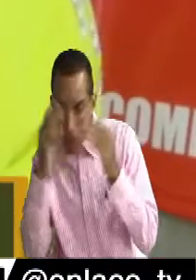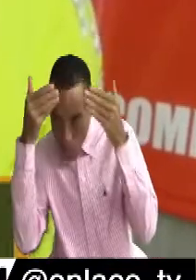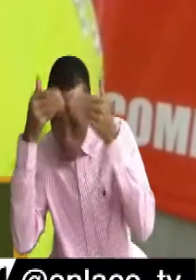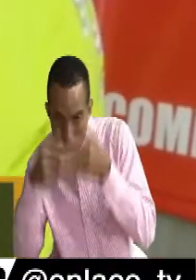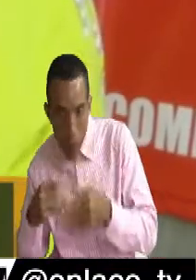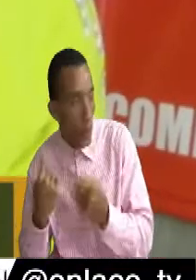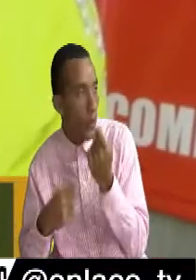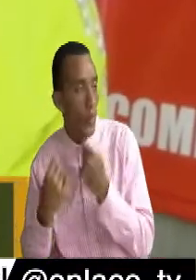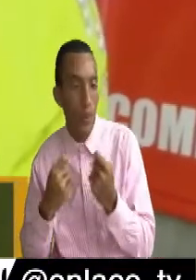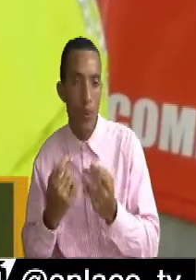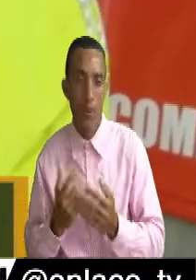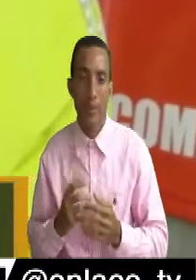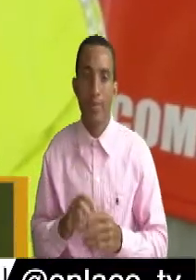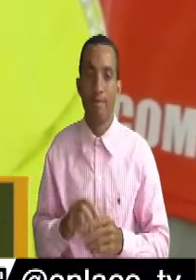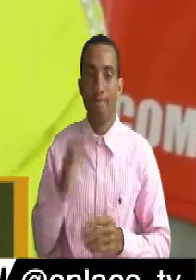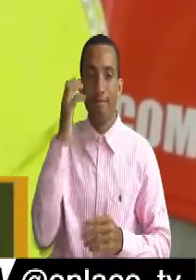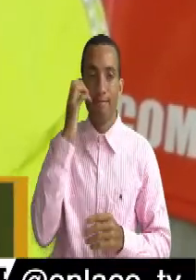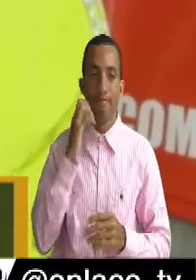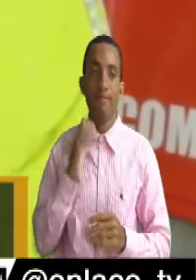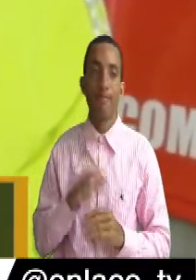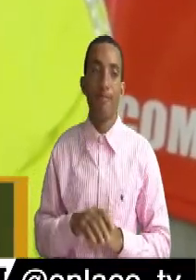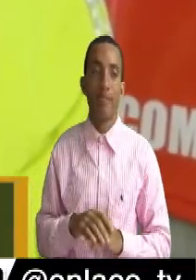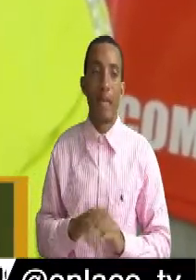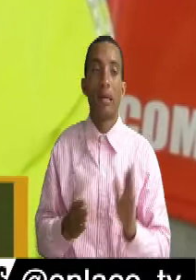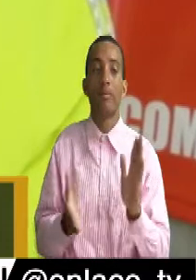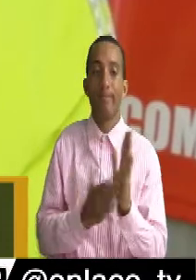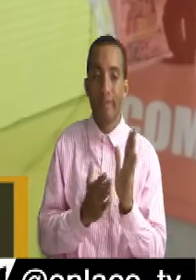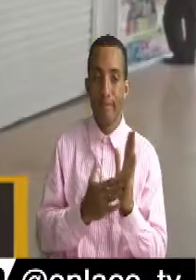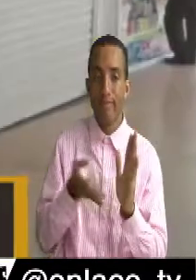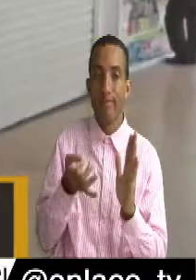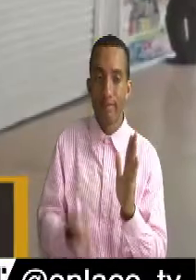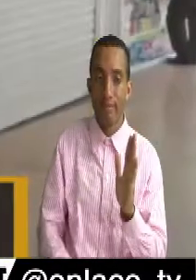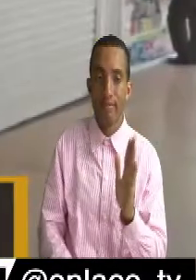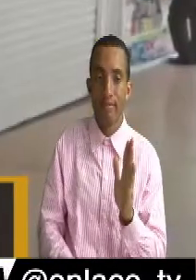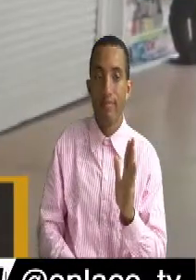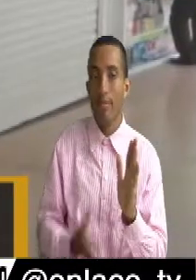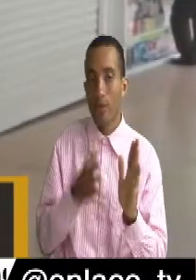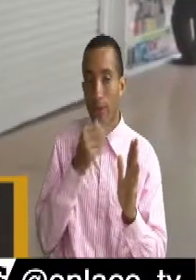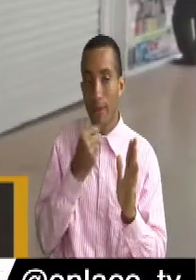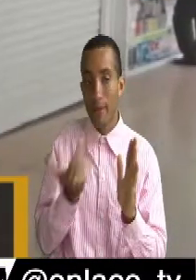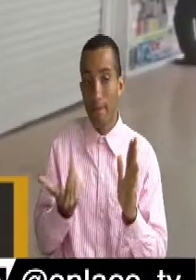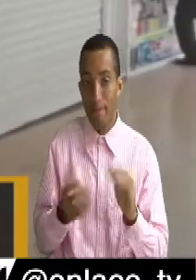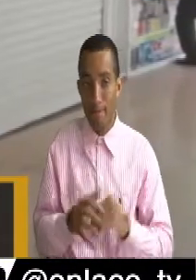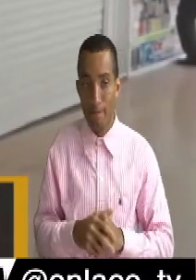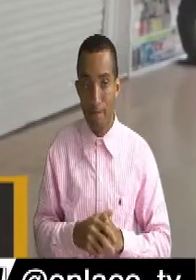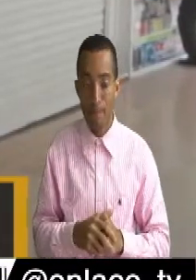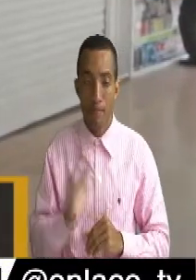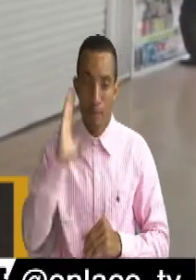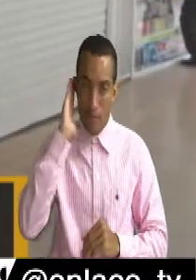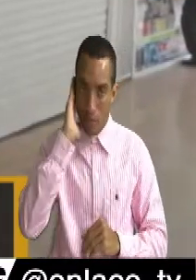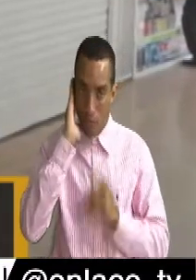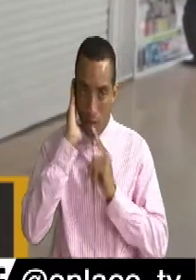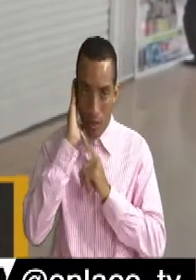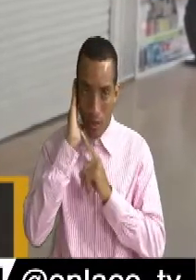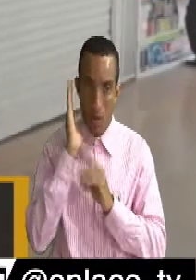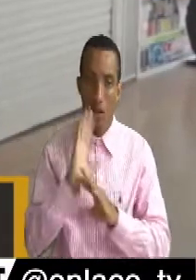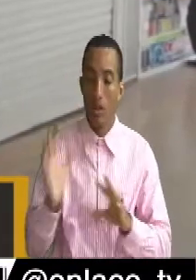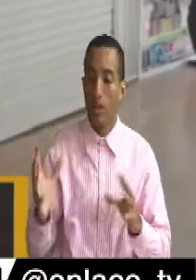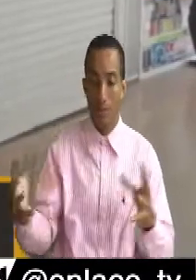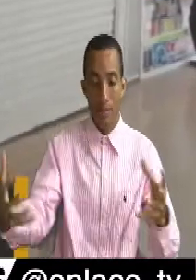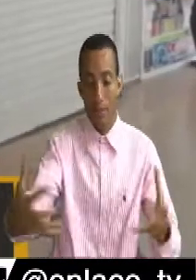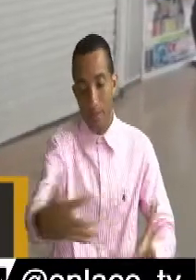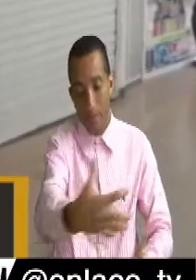las autoridades, no tenían la documentación que justificara la legalidad de su procedencia. Los celulares y los accesorios fueron dejados a disposición